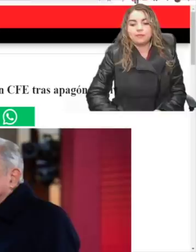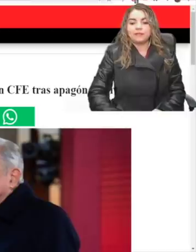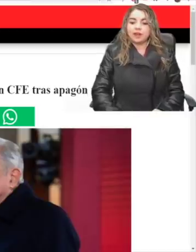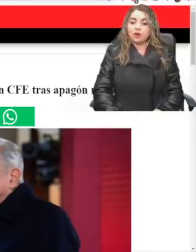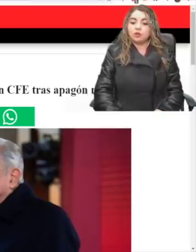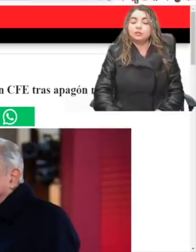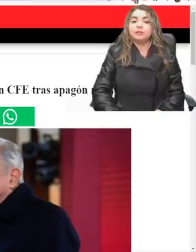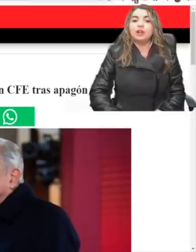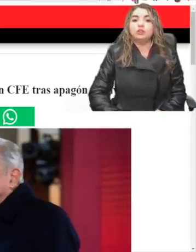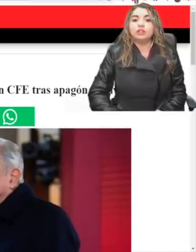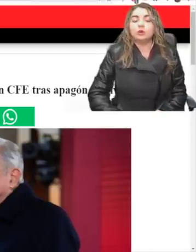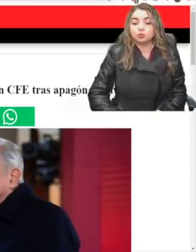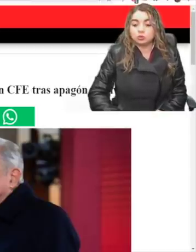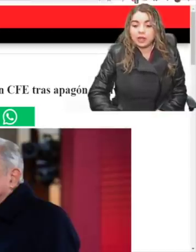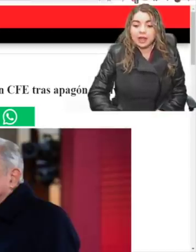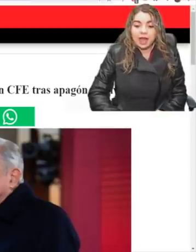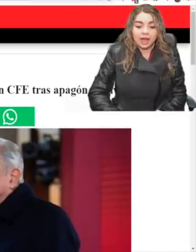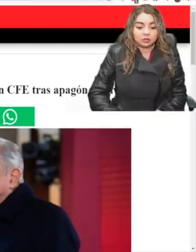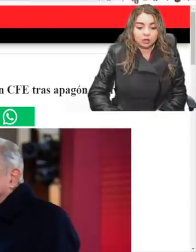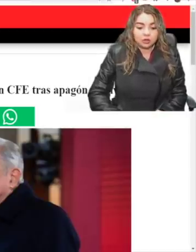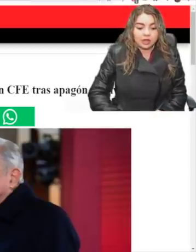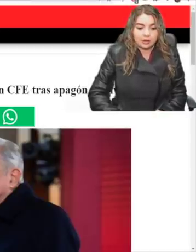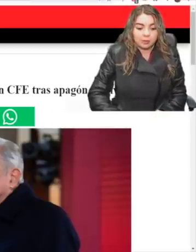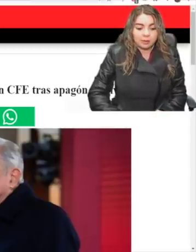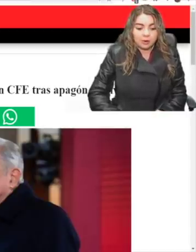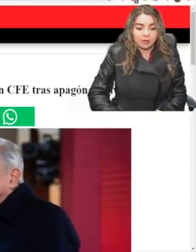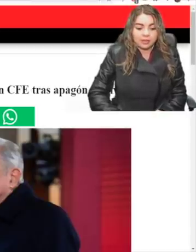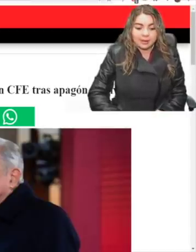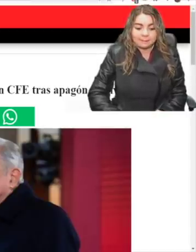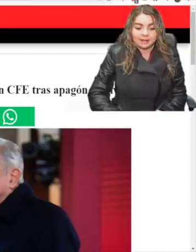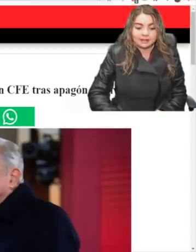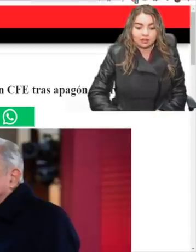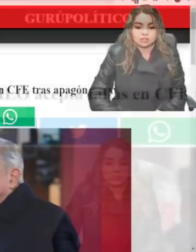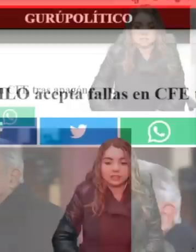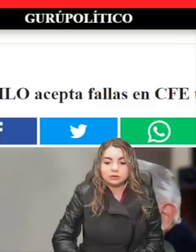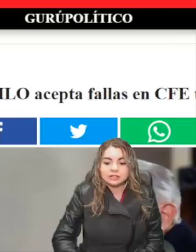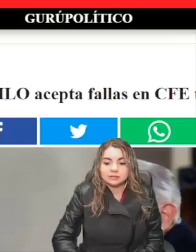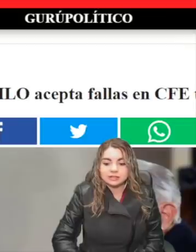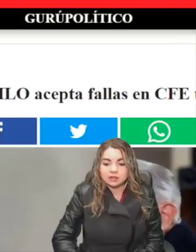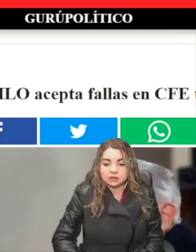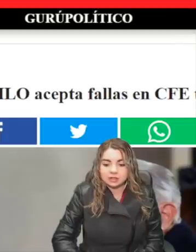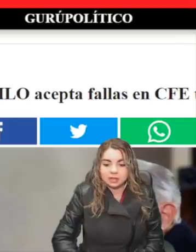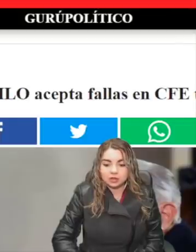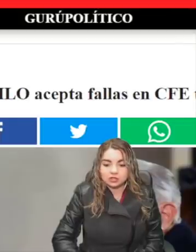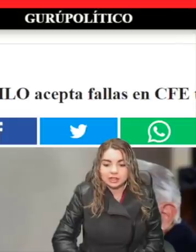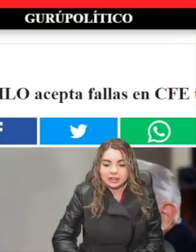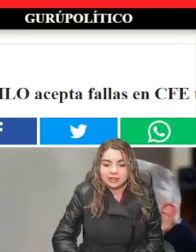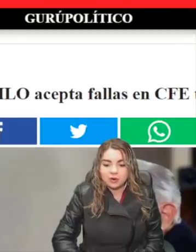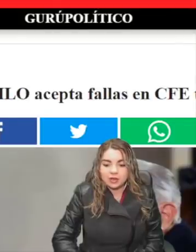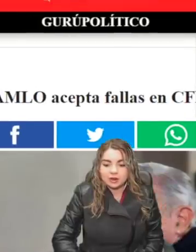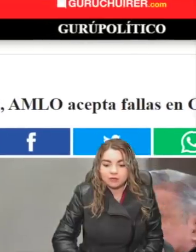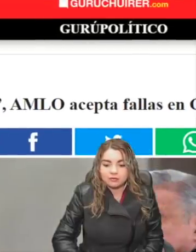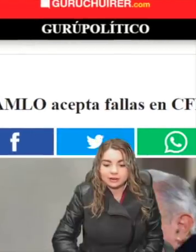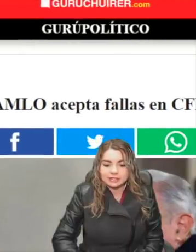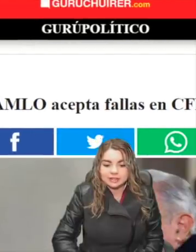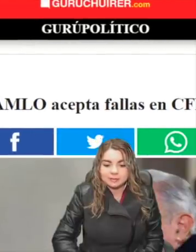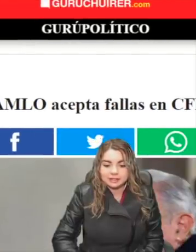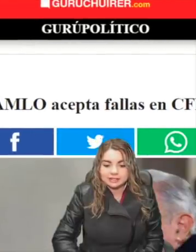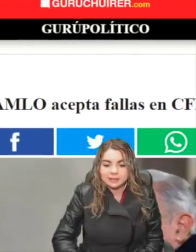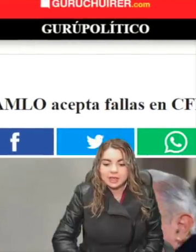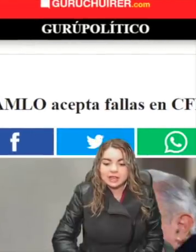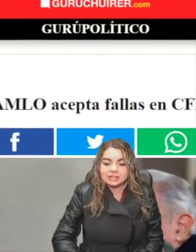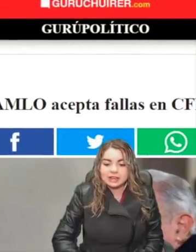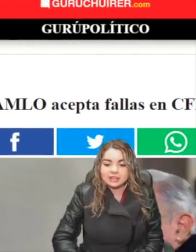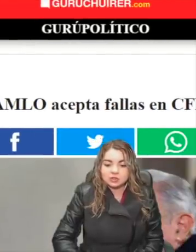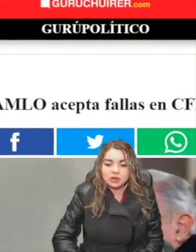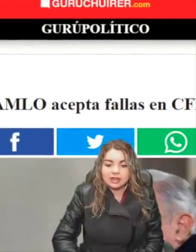de contentar o no terminaron de gustar a todo el pueblo de México. Tanto así, mis queridos amigos, que el día de hoy en conferencia de